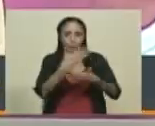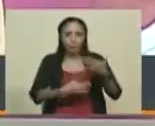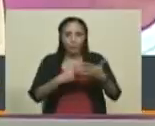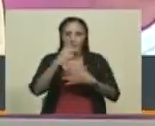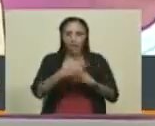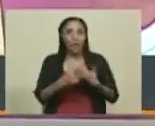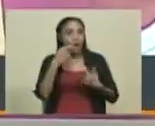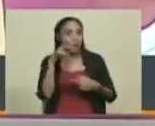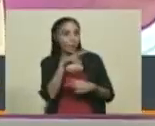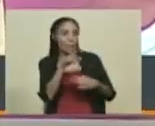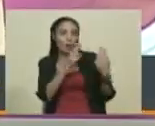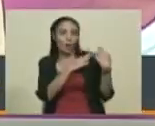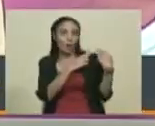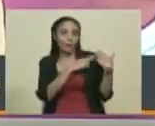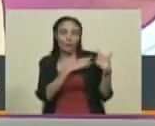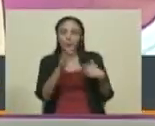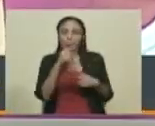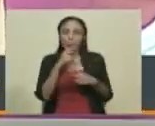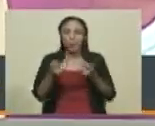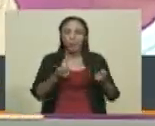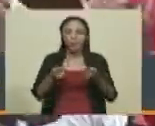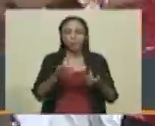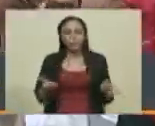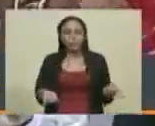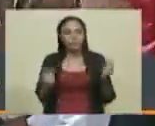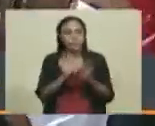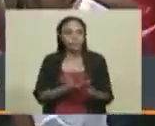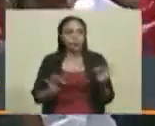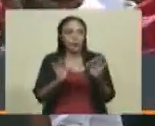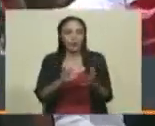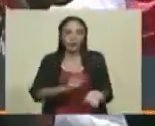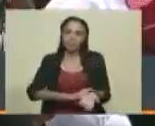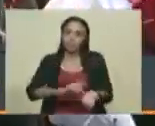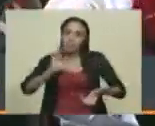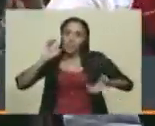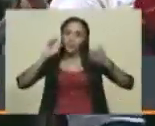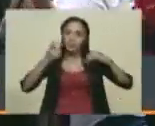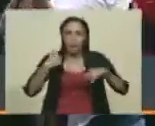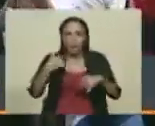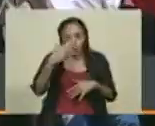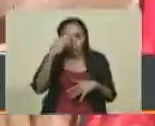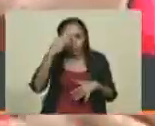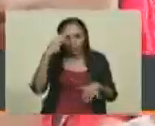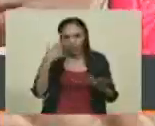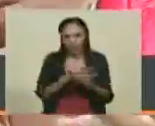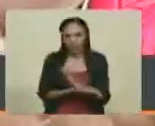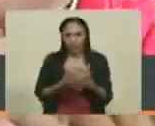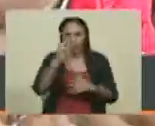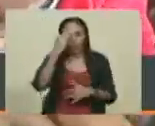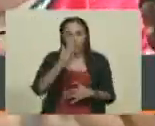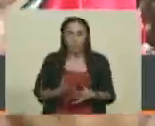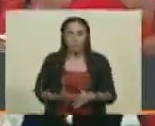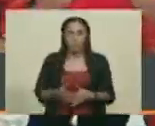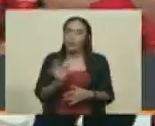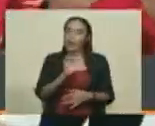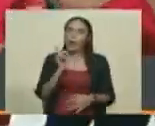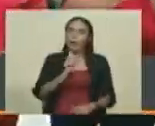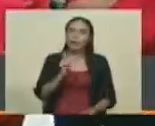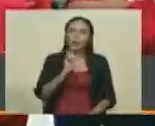jefes y gerentes hacer lo contrario del plan. Yo lo entiendo. ¡O miento!